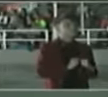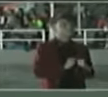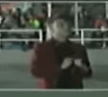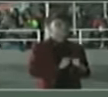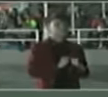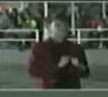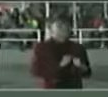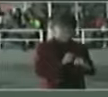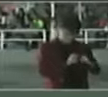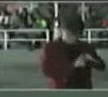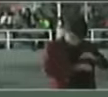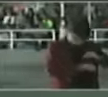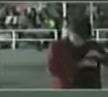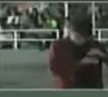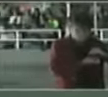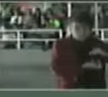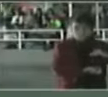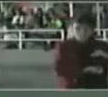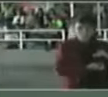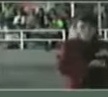como un fuego ardiente